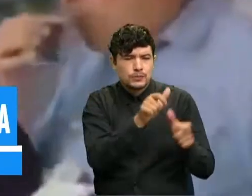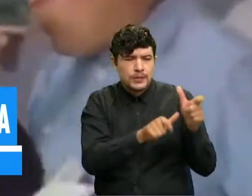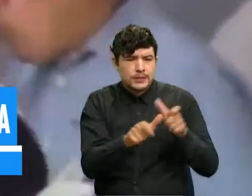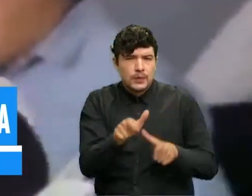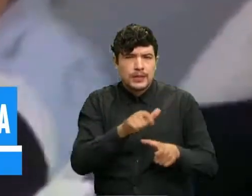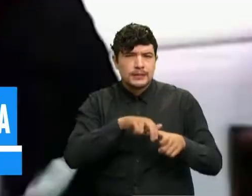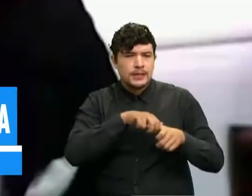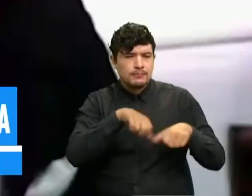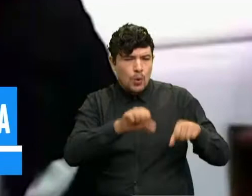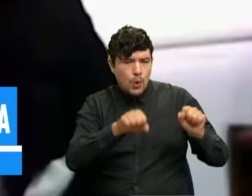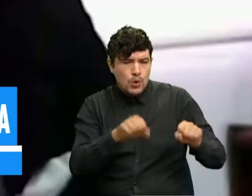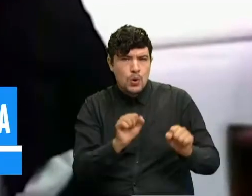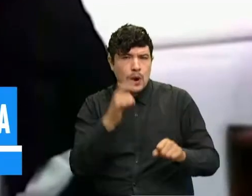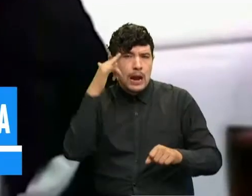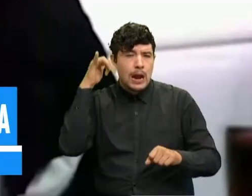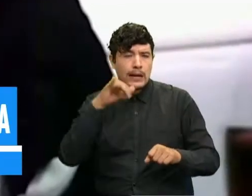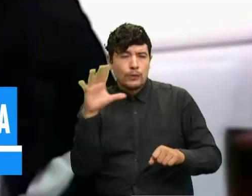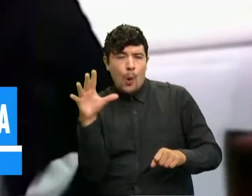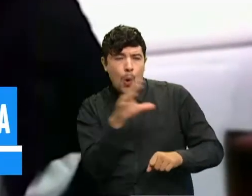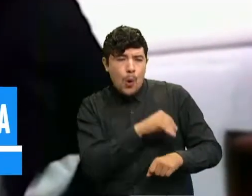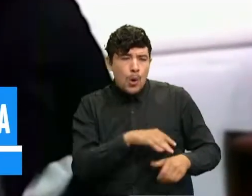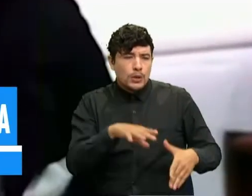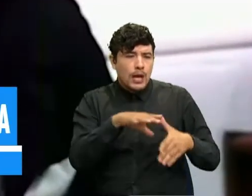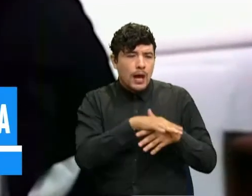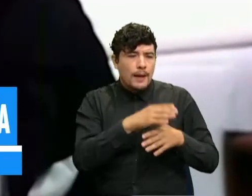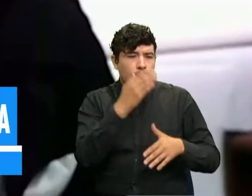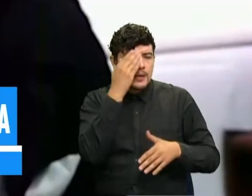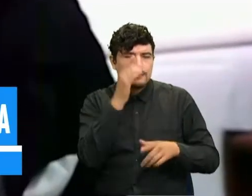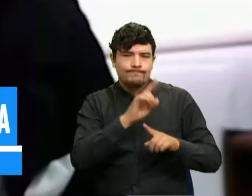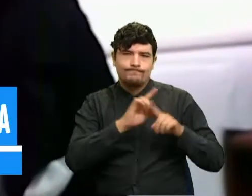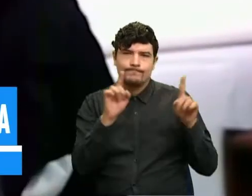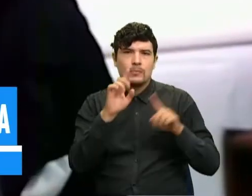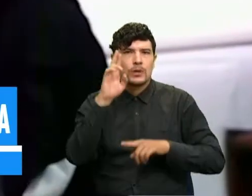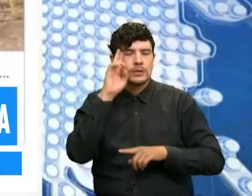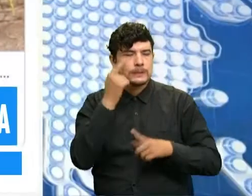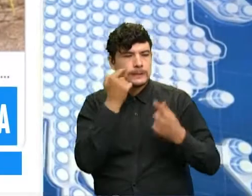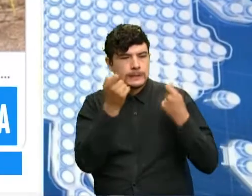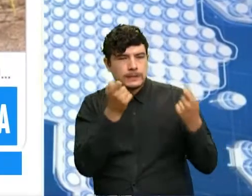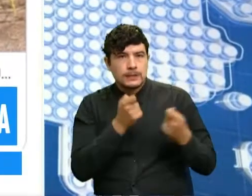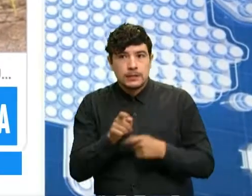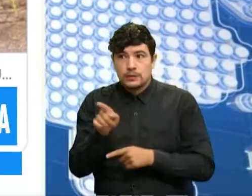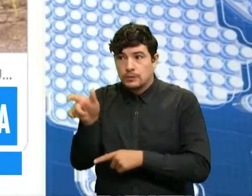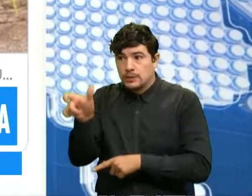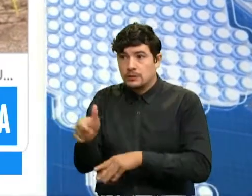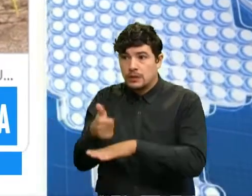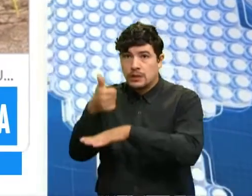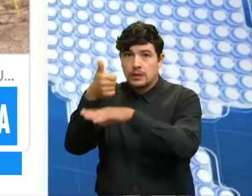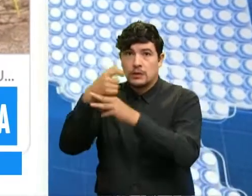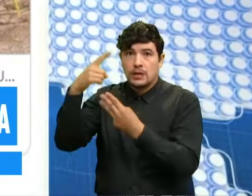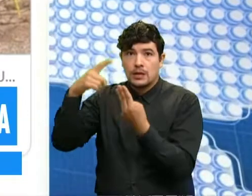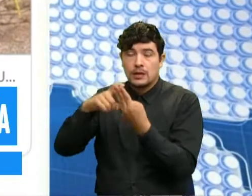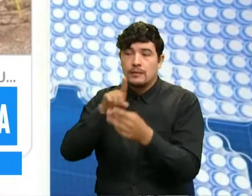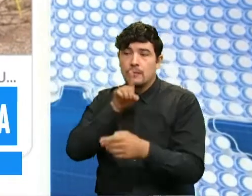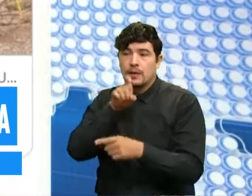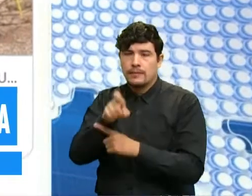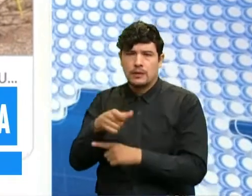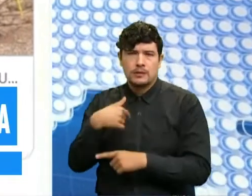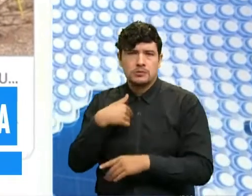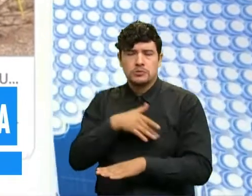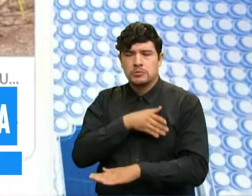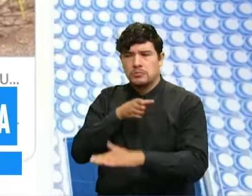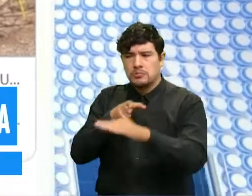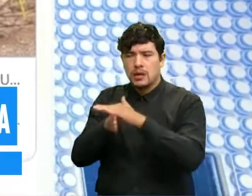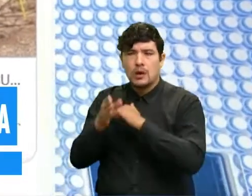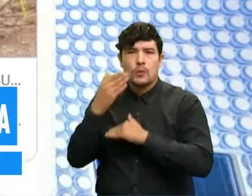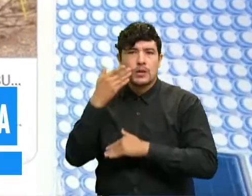no las compartimos la actual directora de tránsito han diga méndez la sanción llegue a la dirección en